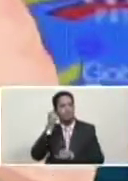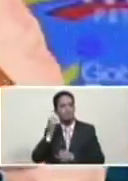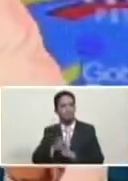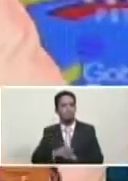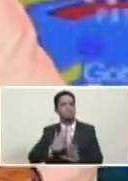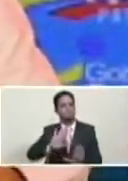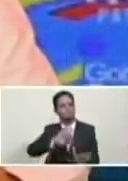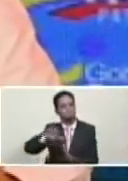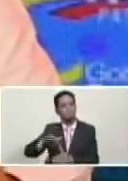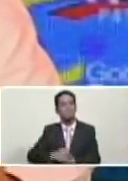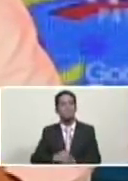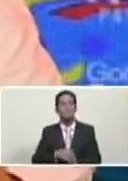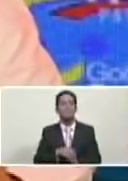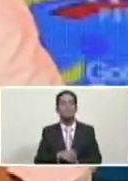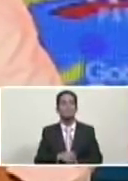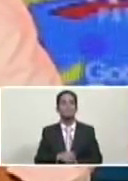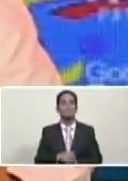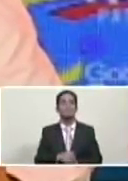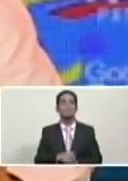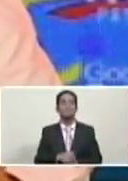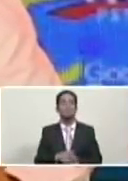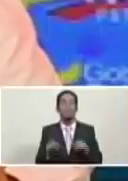corresponde a ustedes